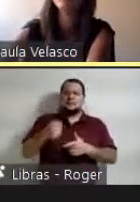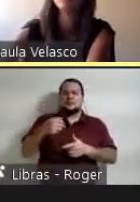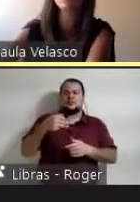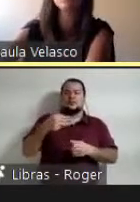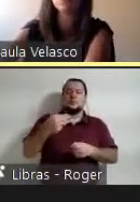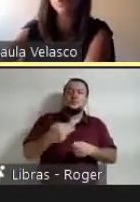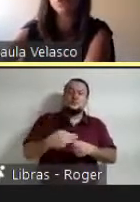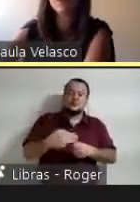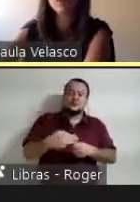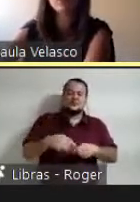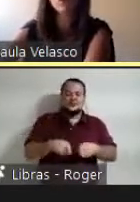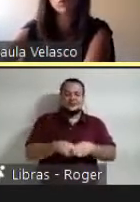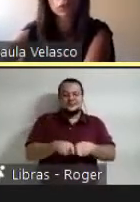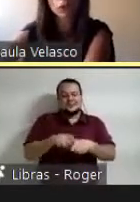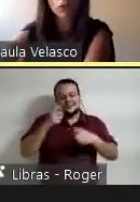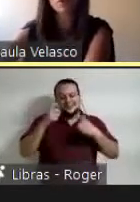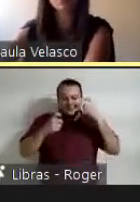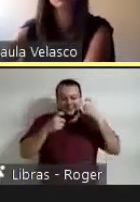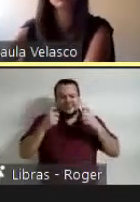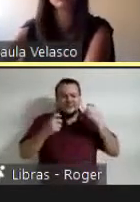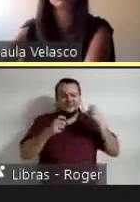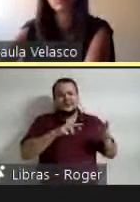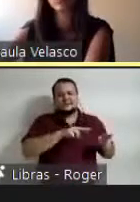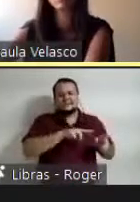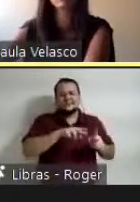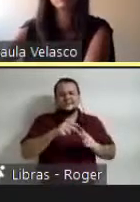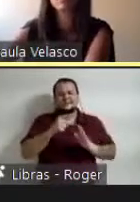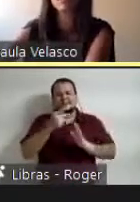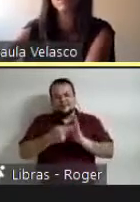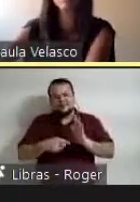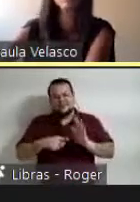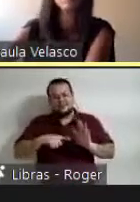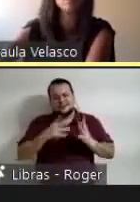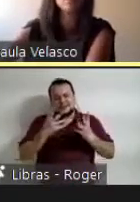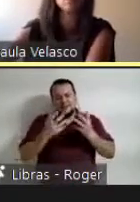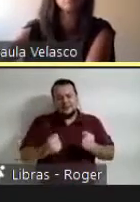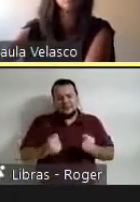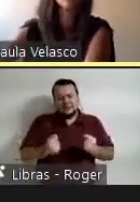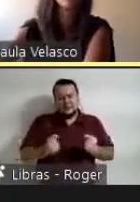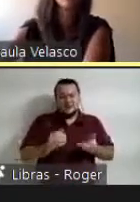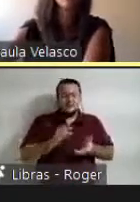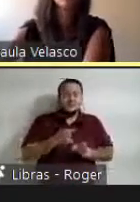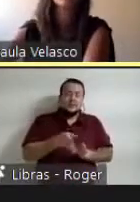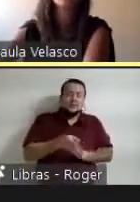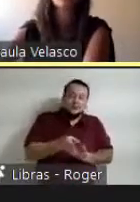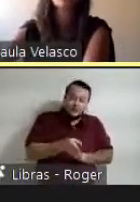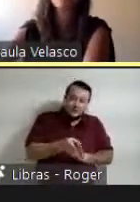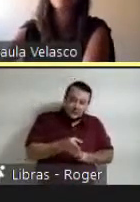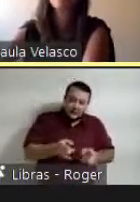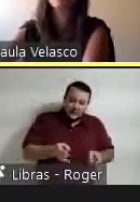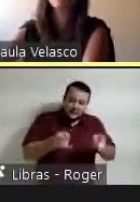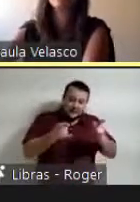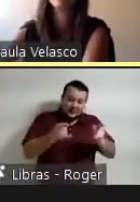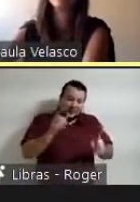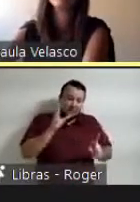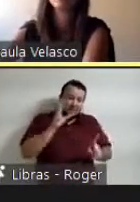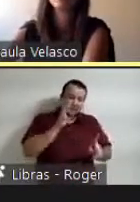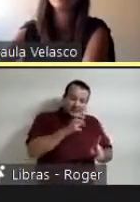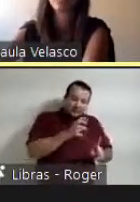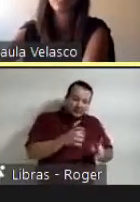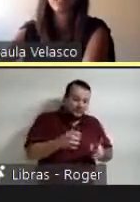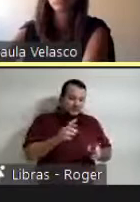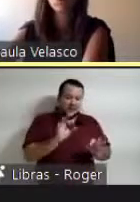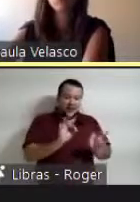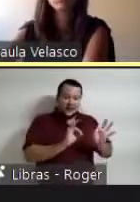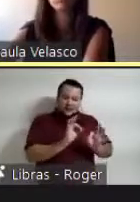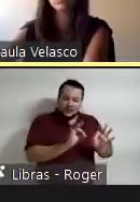proyectos que obtuvieron la aprobación del consejo monumentos como este para intervenir en el edificio luego esta compra se